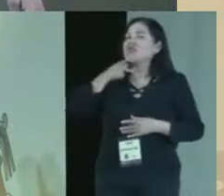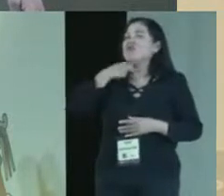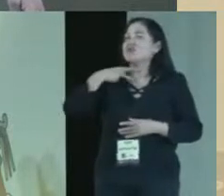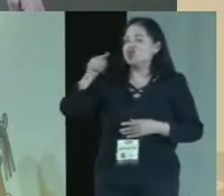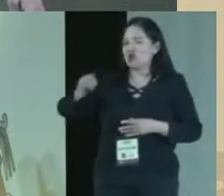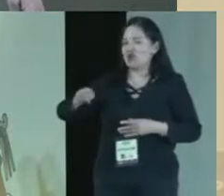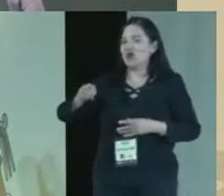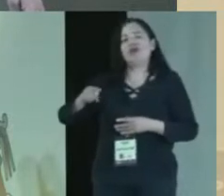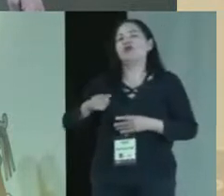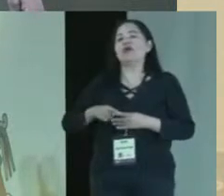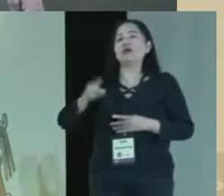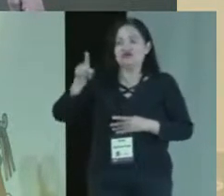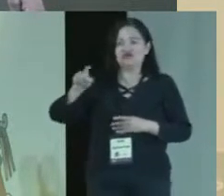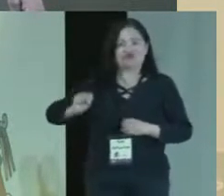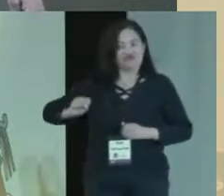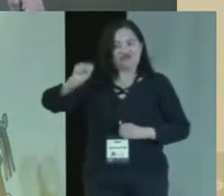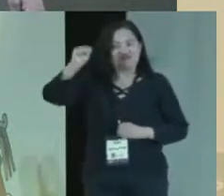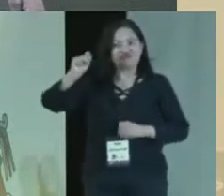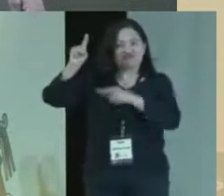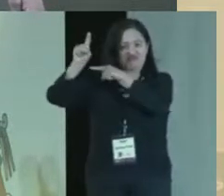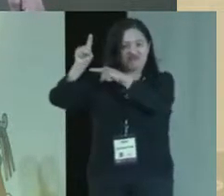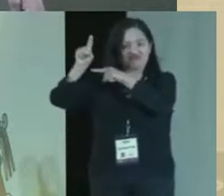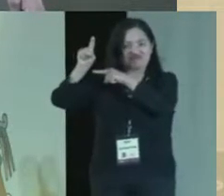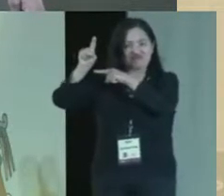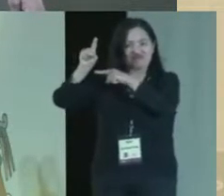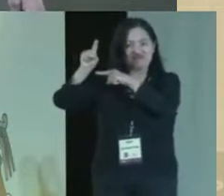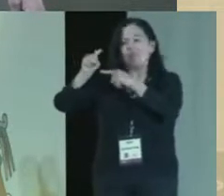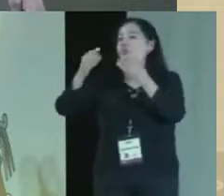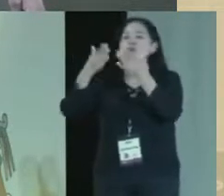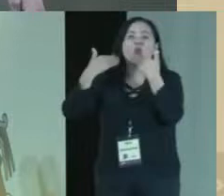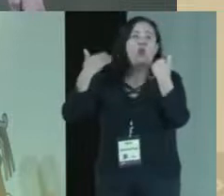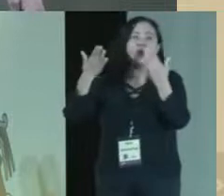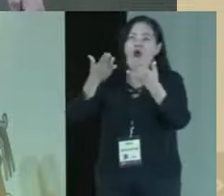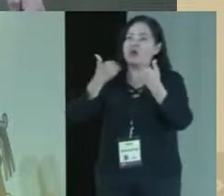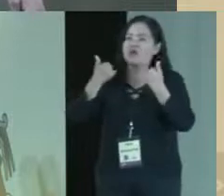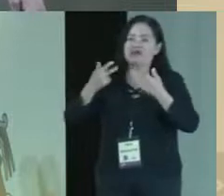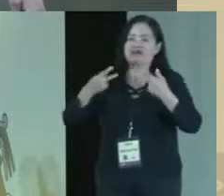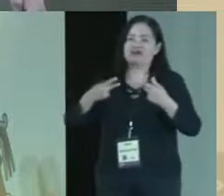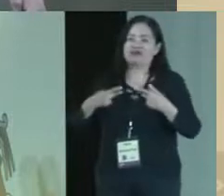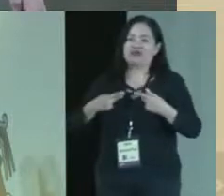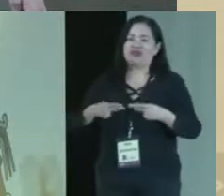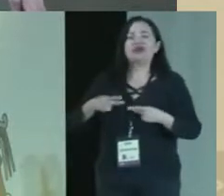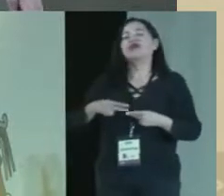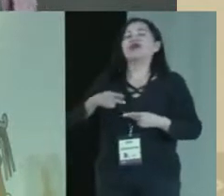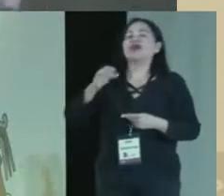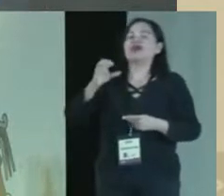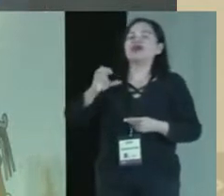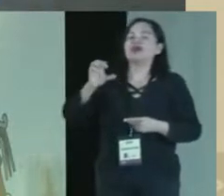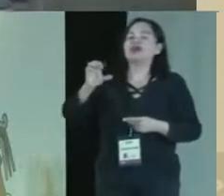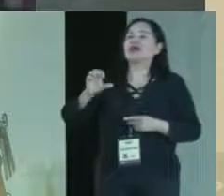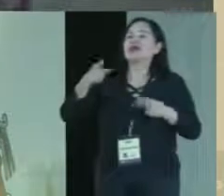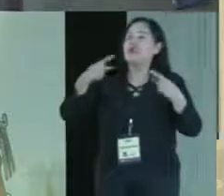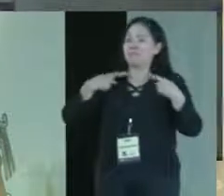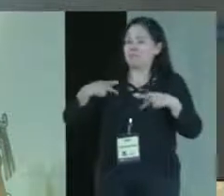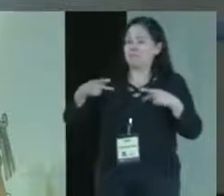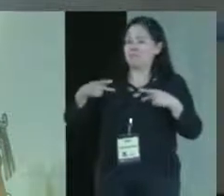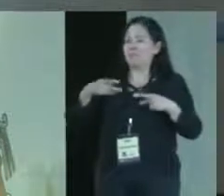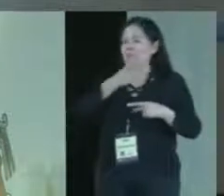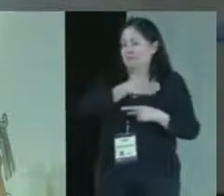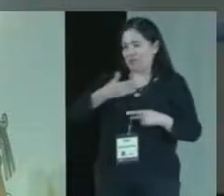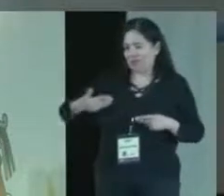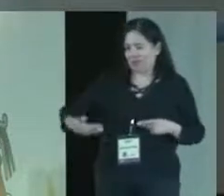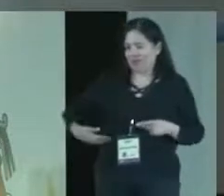fuera por ese movimiento sindical, no habría habido expropiación petrolera. Sí, hay gran mérito del general Cárdenas, pero